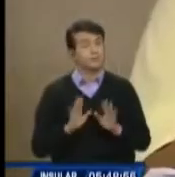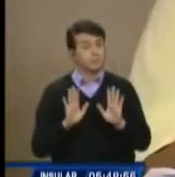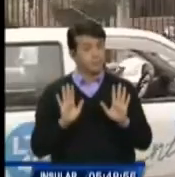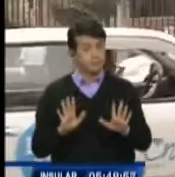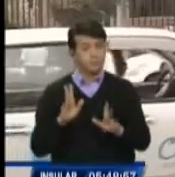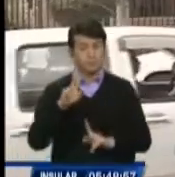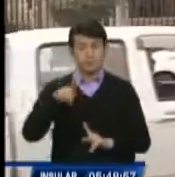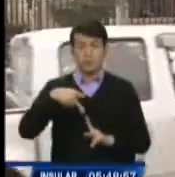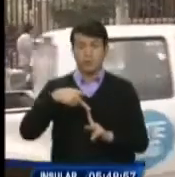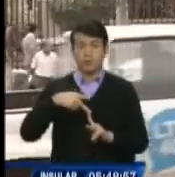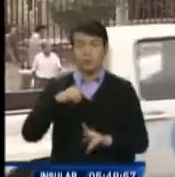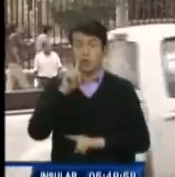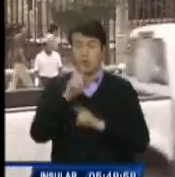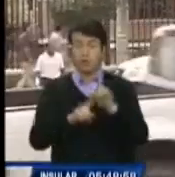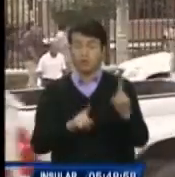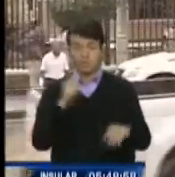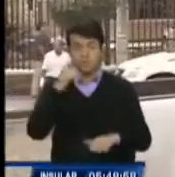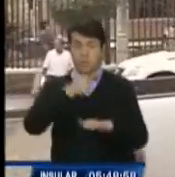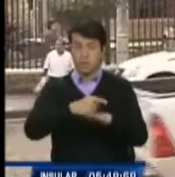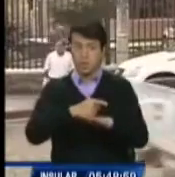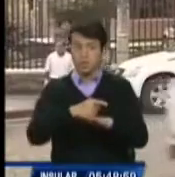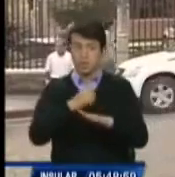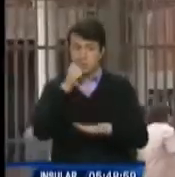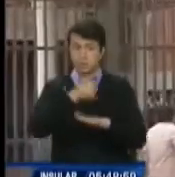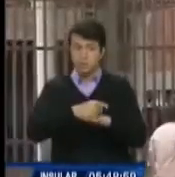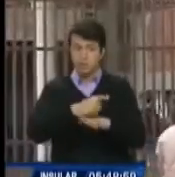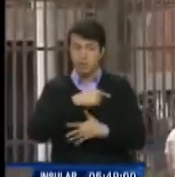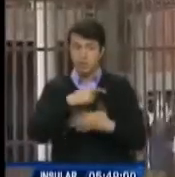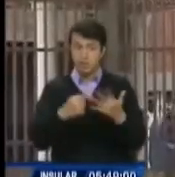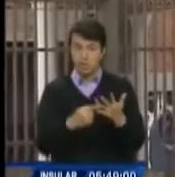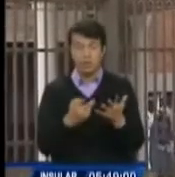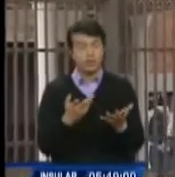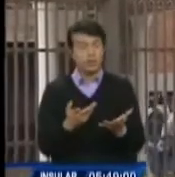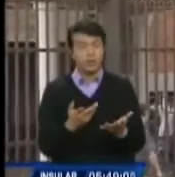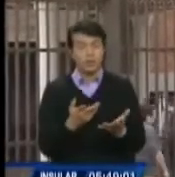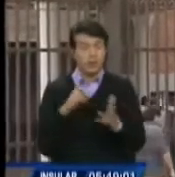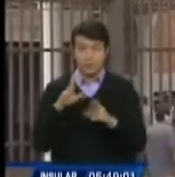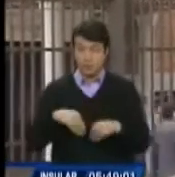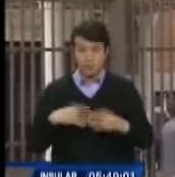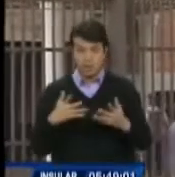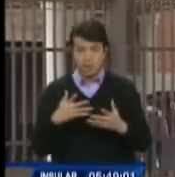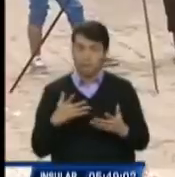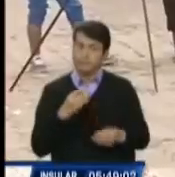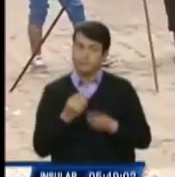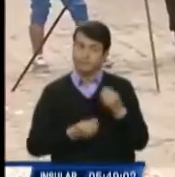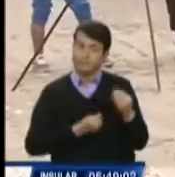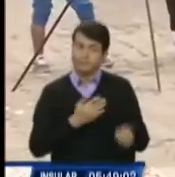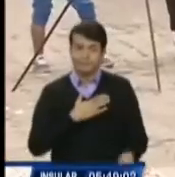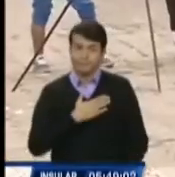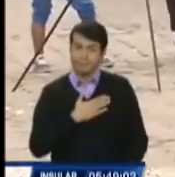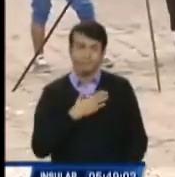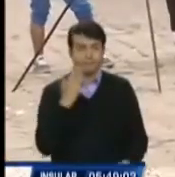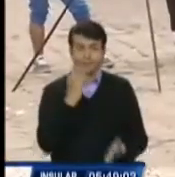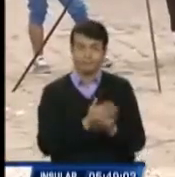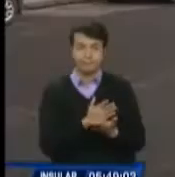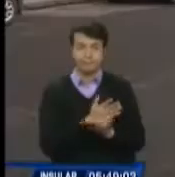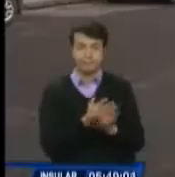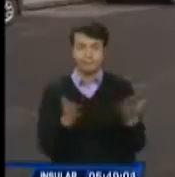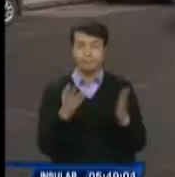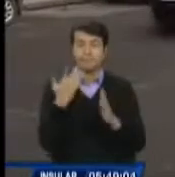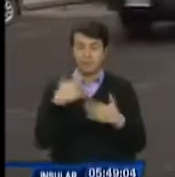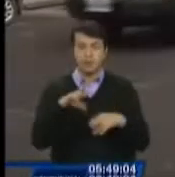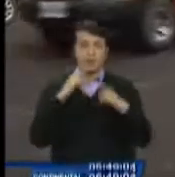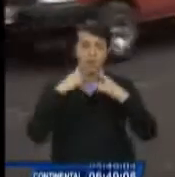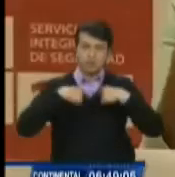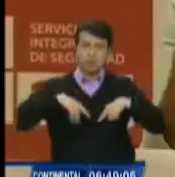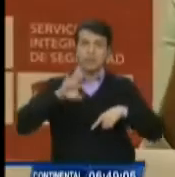la prefectura incumplió varias disposiciones ambientales, lo que obligó al ministerio a retirar la licencia. Incumplimientos que fueron